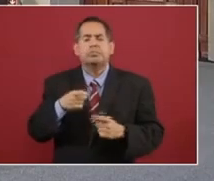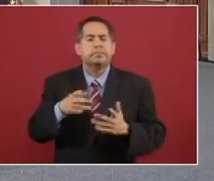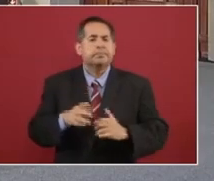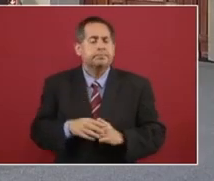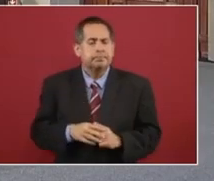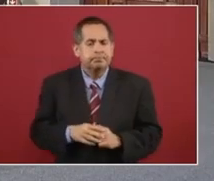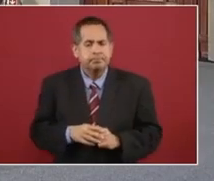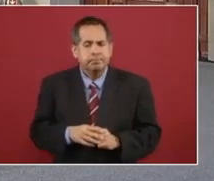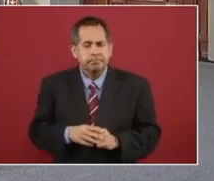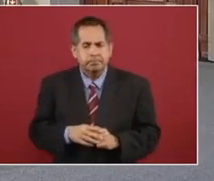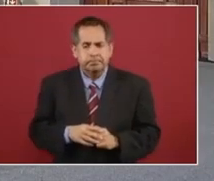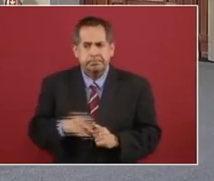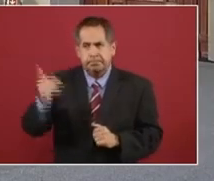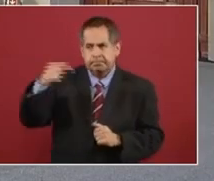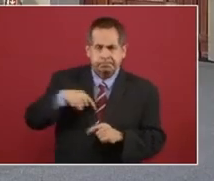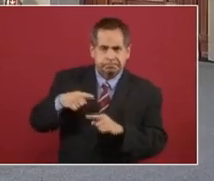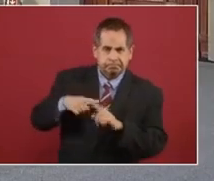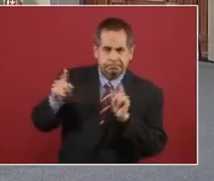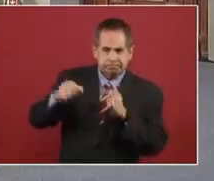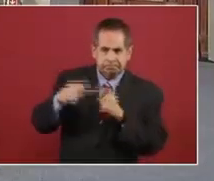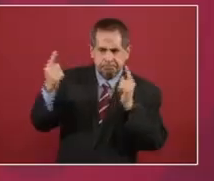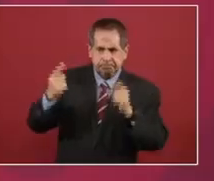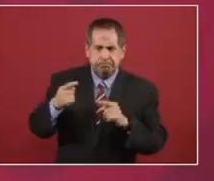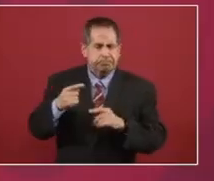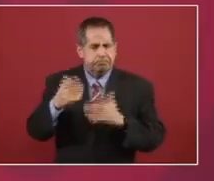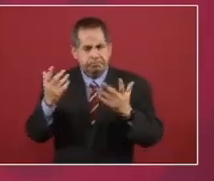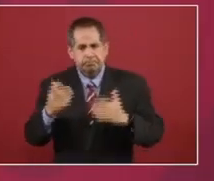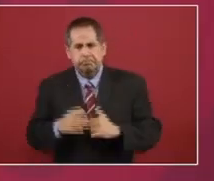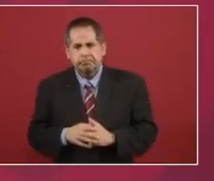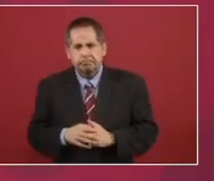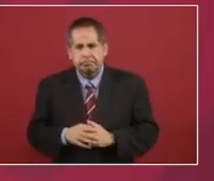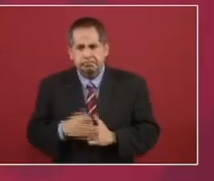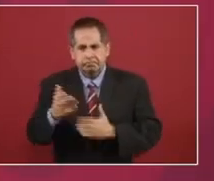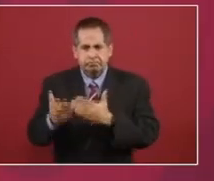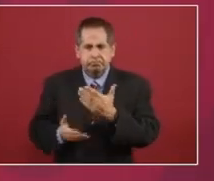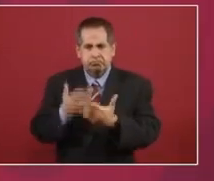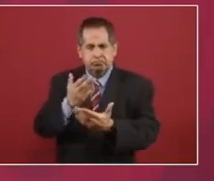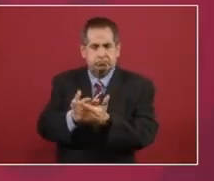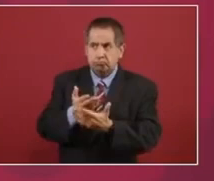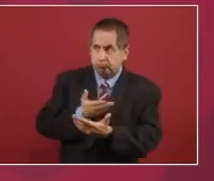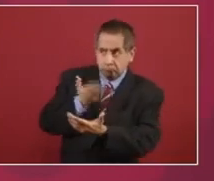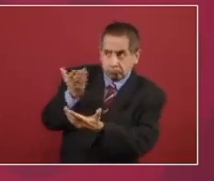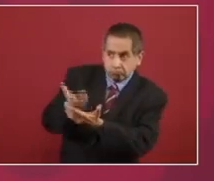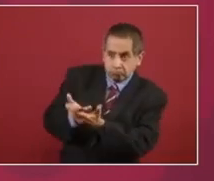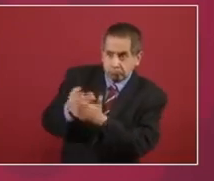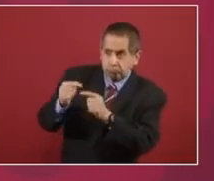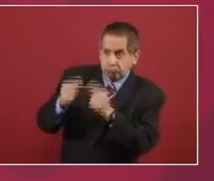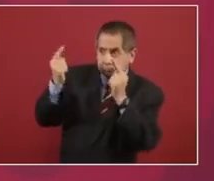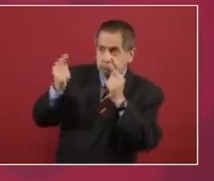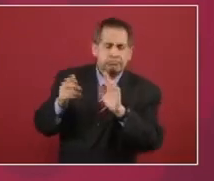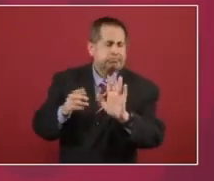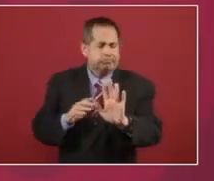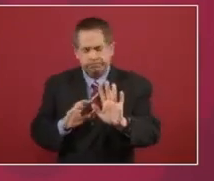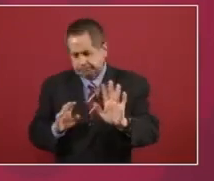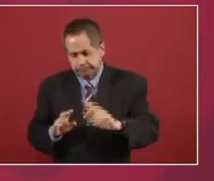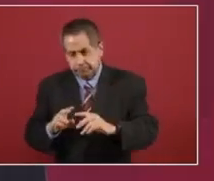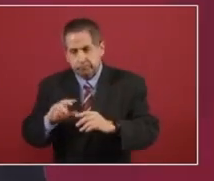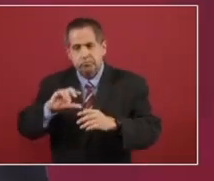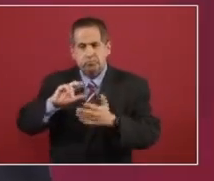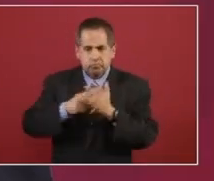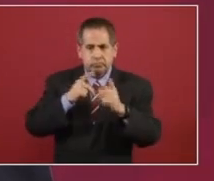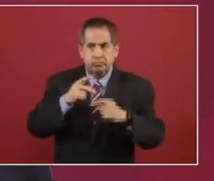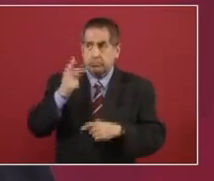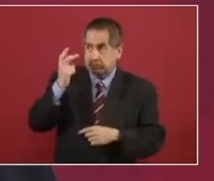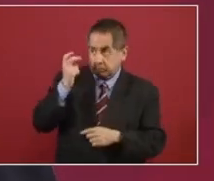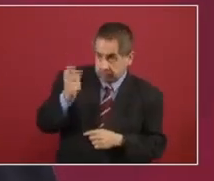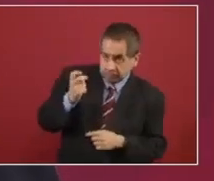algunas diferencias por un planteamiento que hicimos, y no quiero que se vaya a